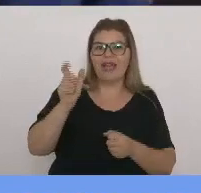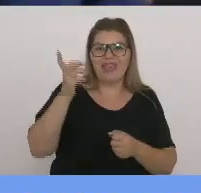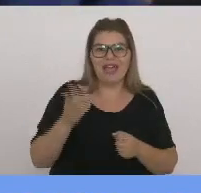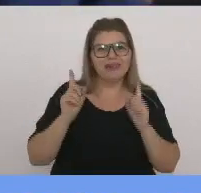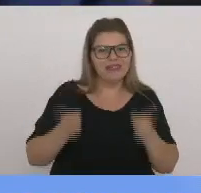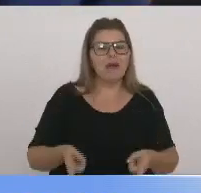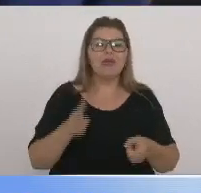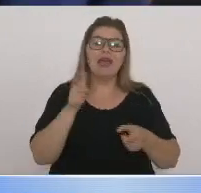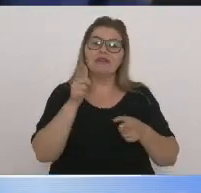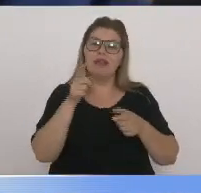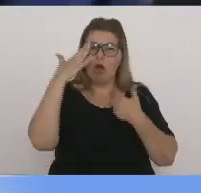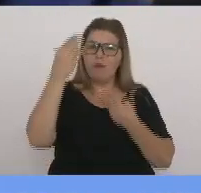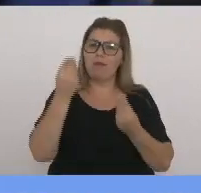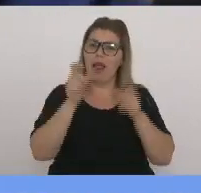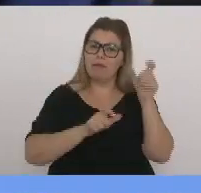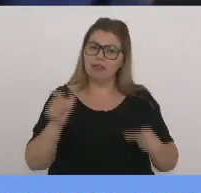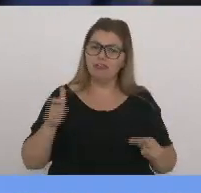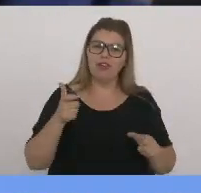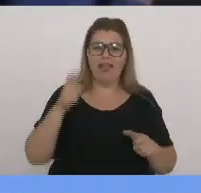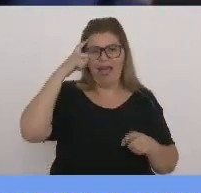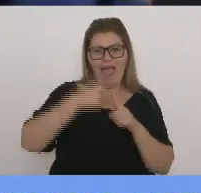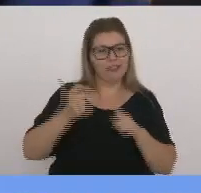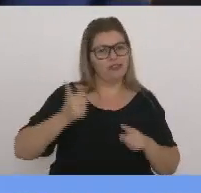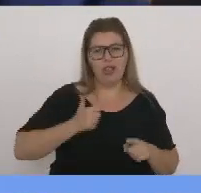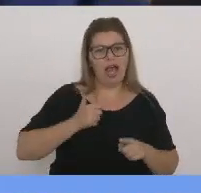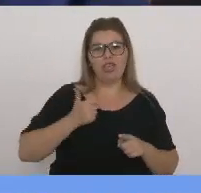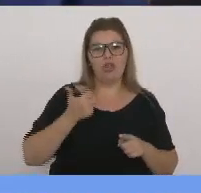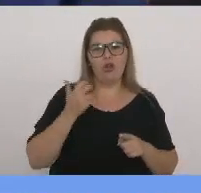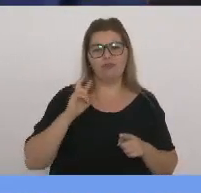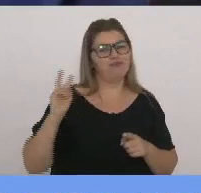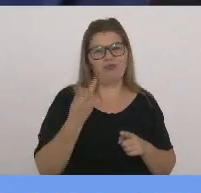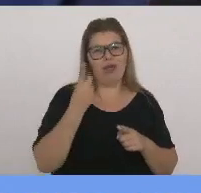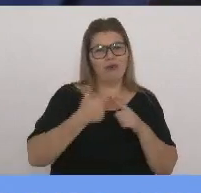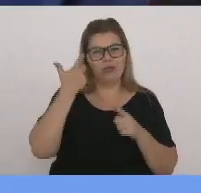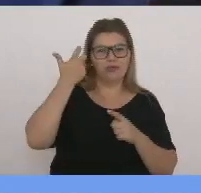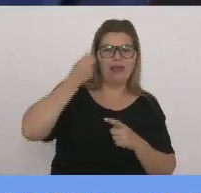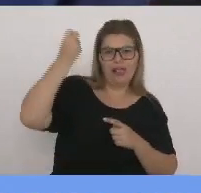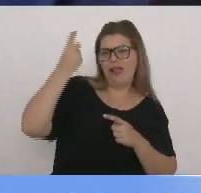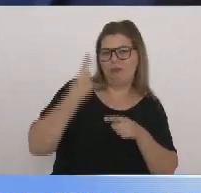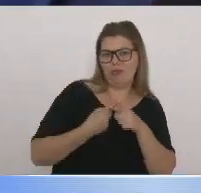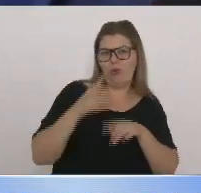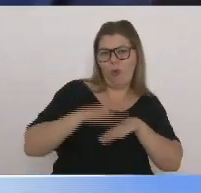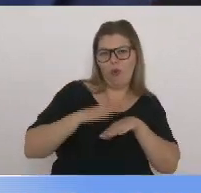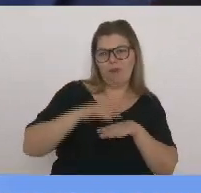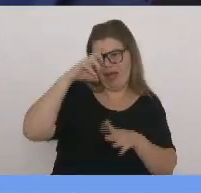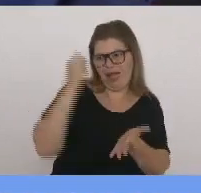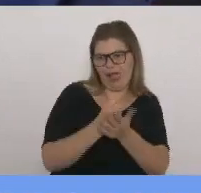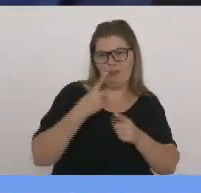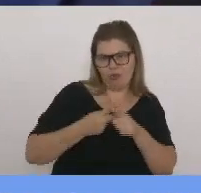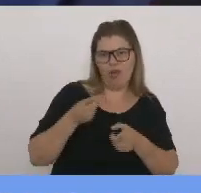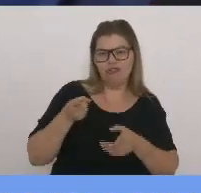haber participado de la guerra y decidieron marcharse. Nuestros héroes caídos, veteranos, combatientes, si es